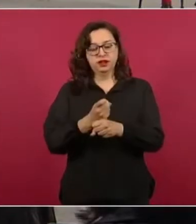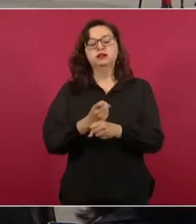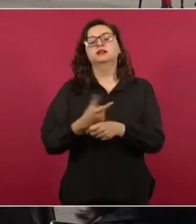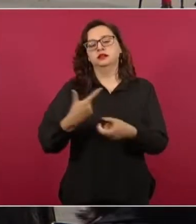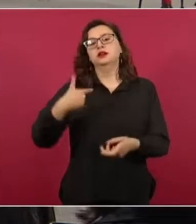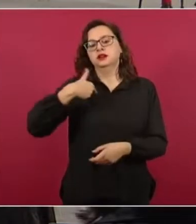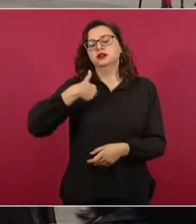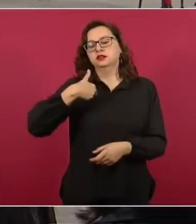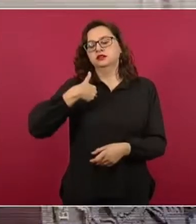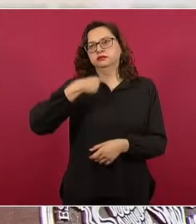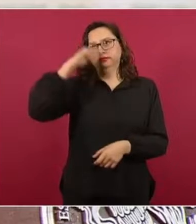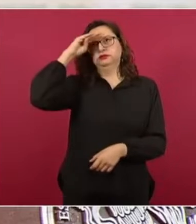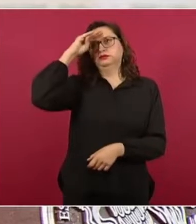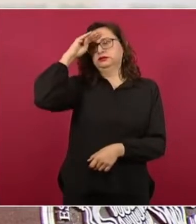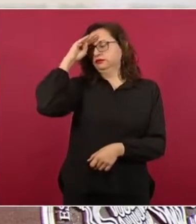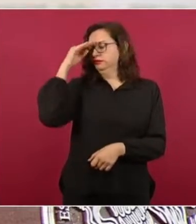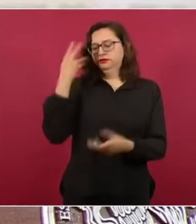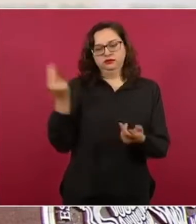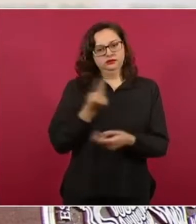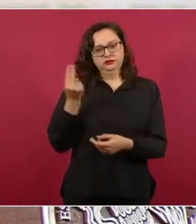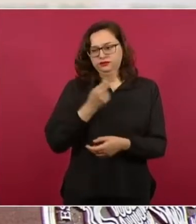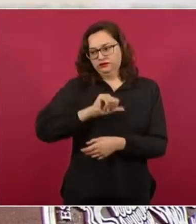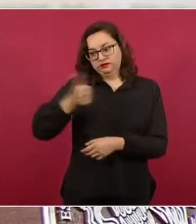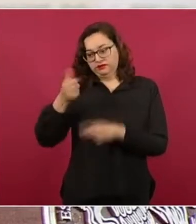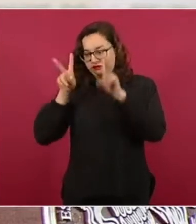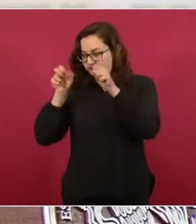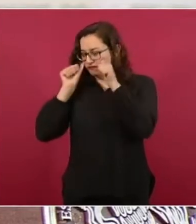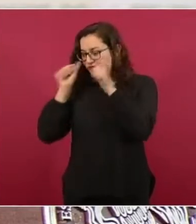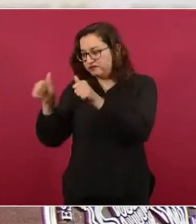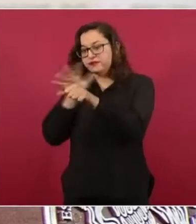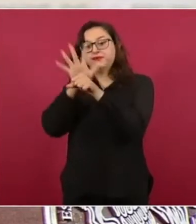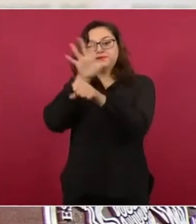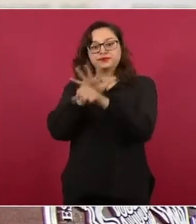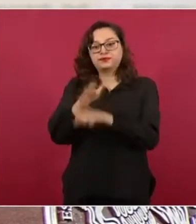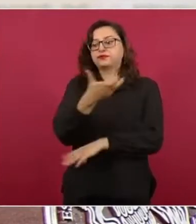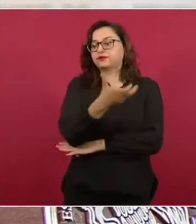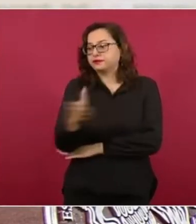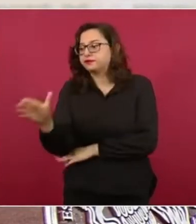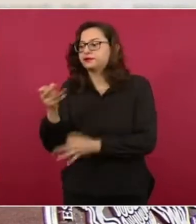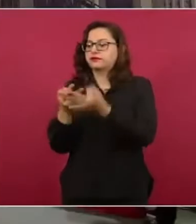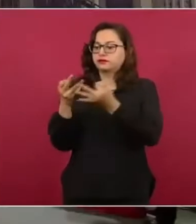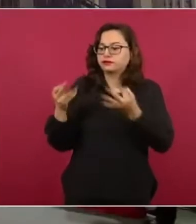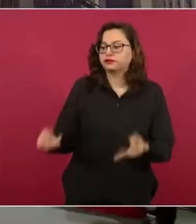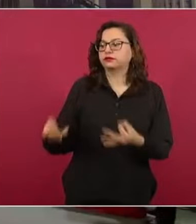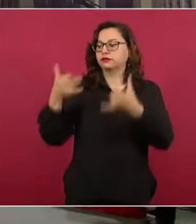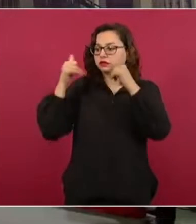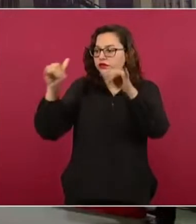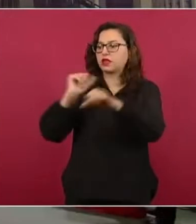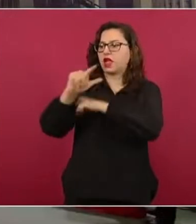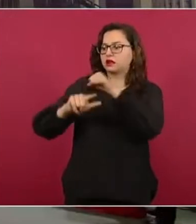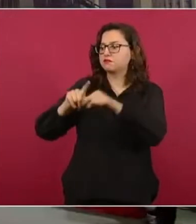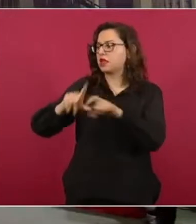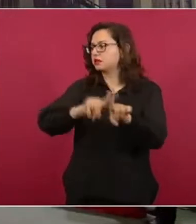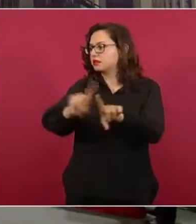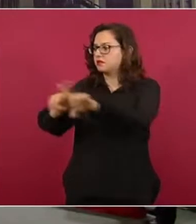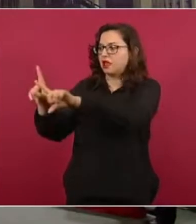reunirme con agrónomos, con extensionistas de todo el país. Voy a estar